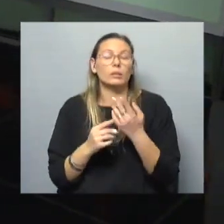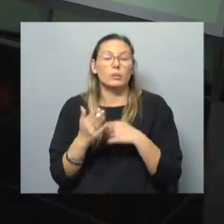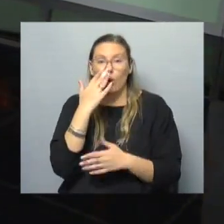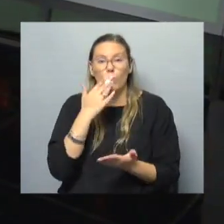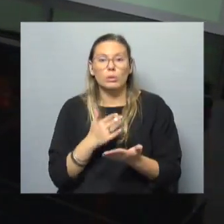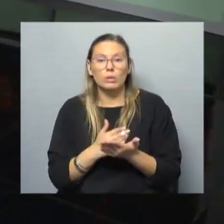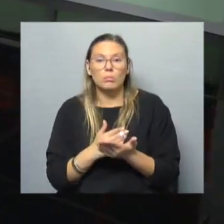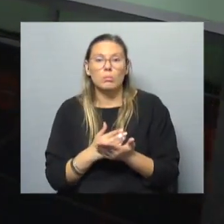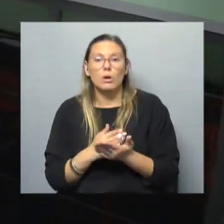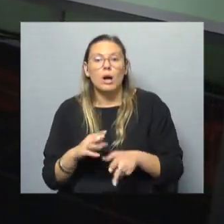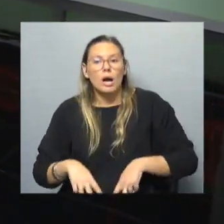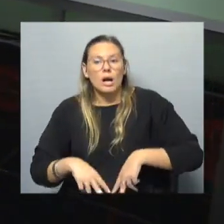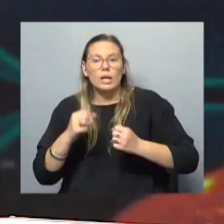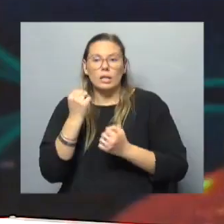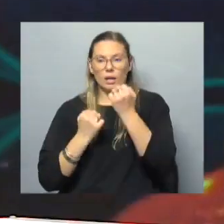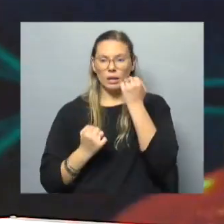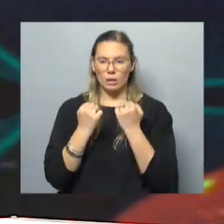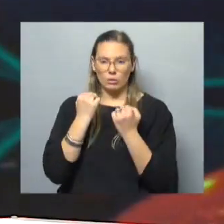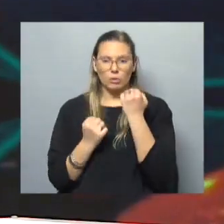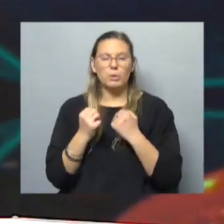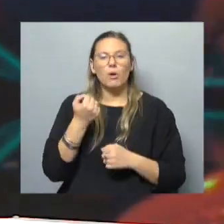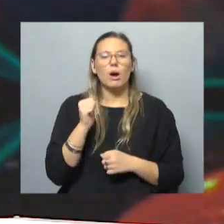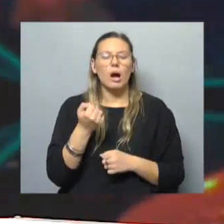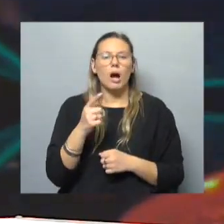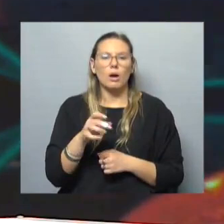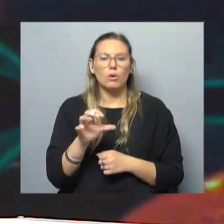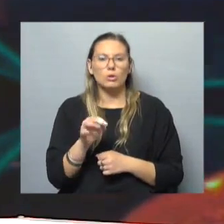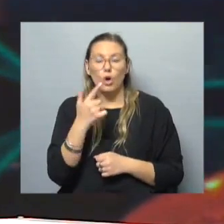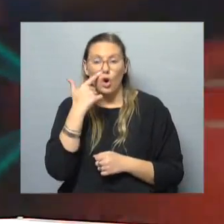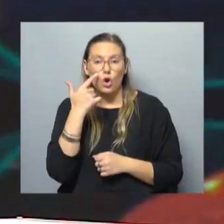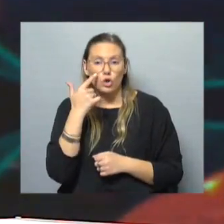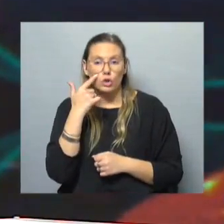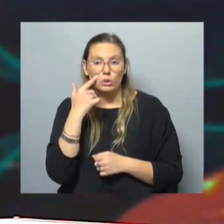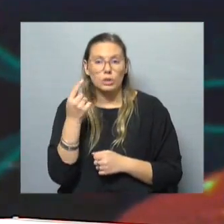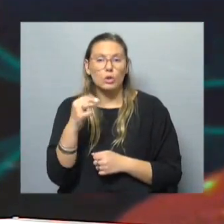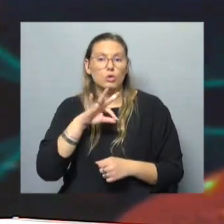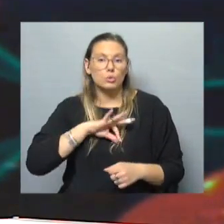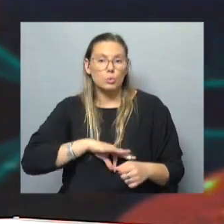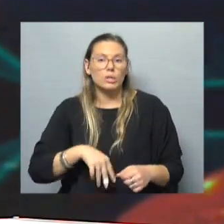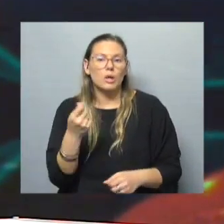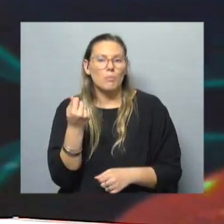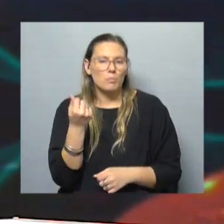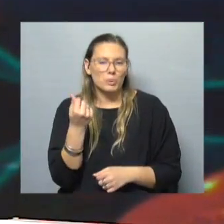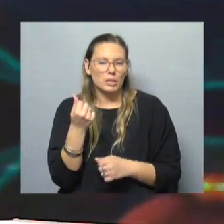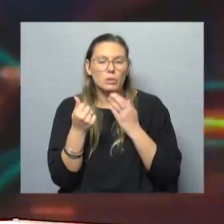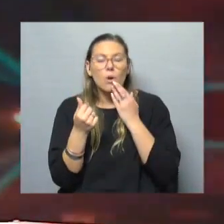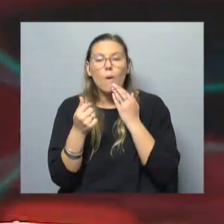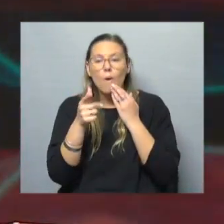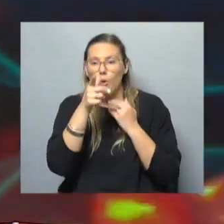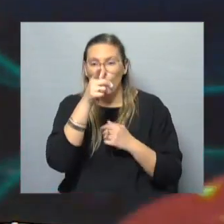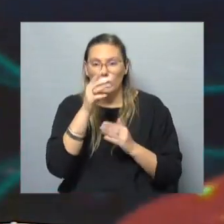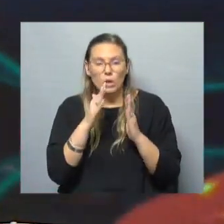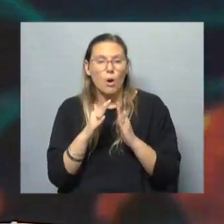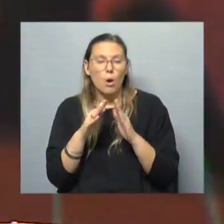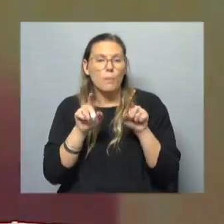tiene que ver con la columna de análisis económico de Germán de Agosto. Se conocieron salarios y precios de julio. Hubo empate